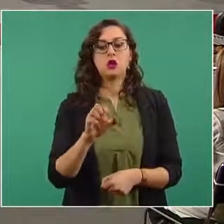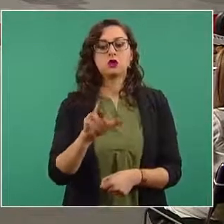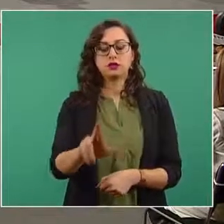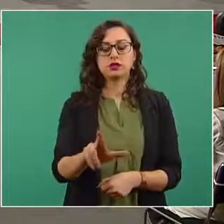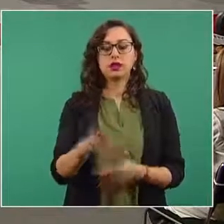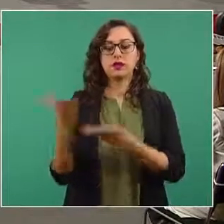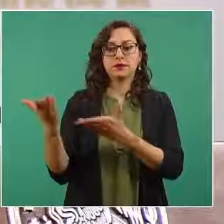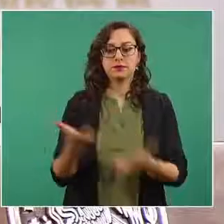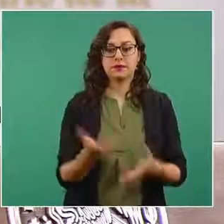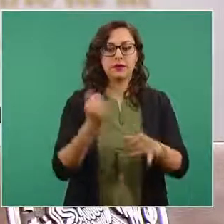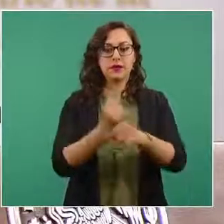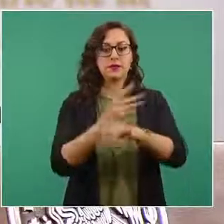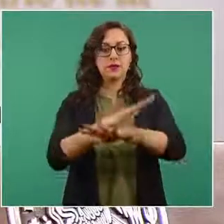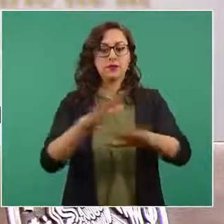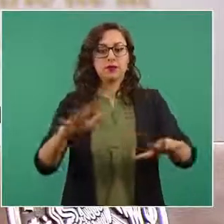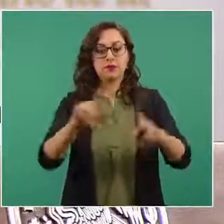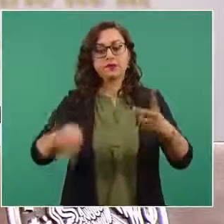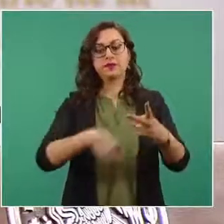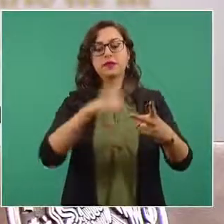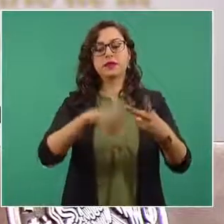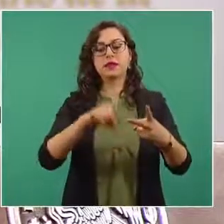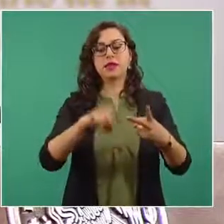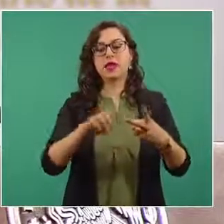porque es el informe